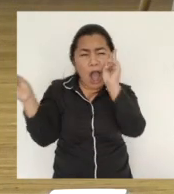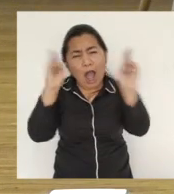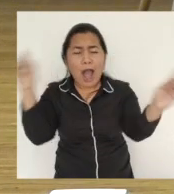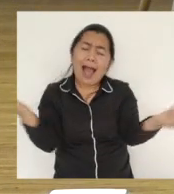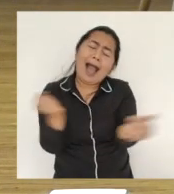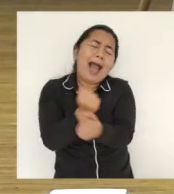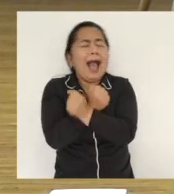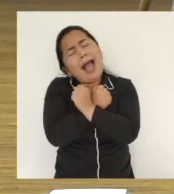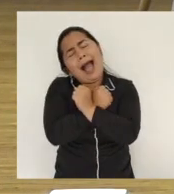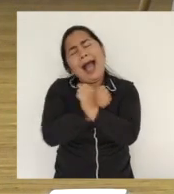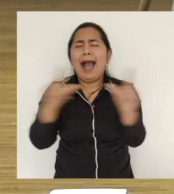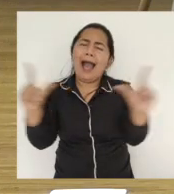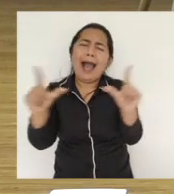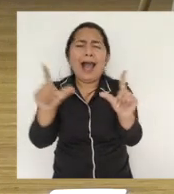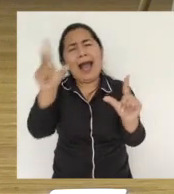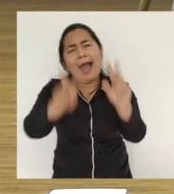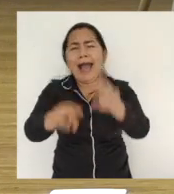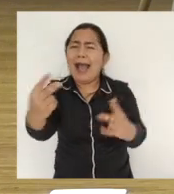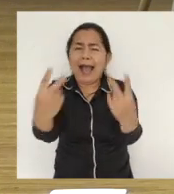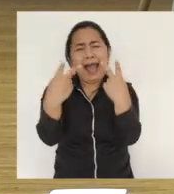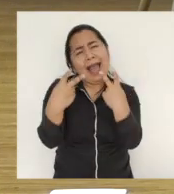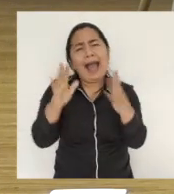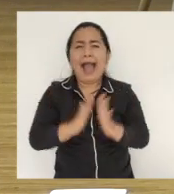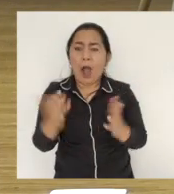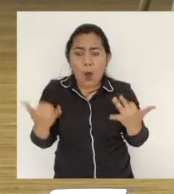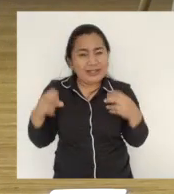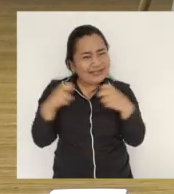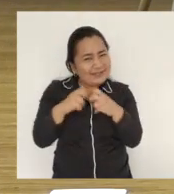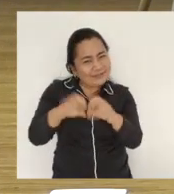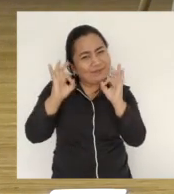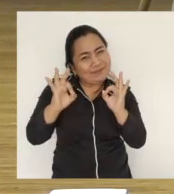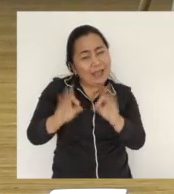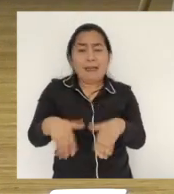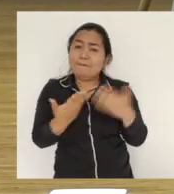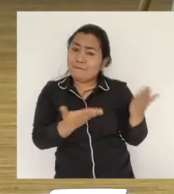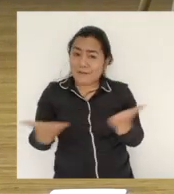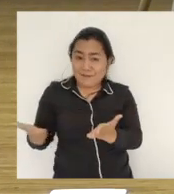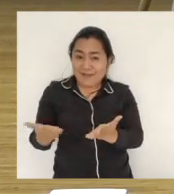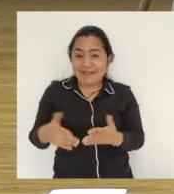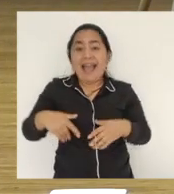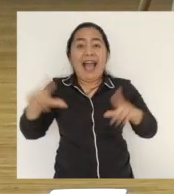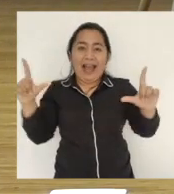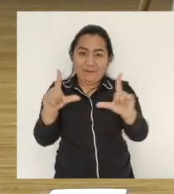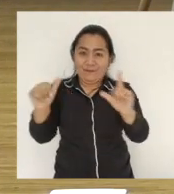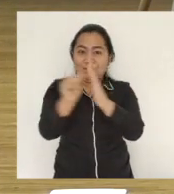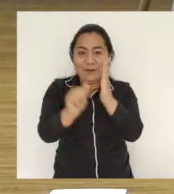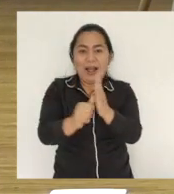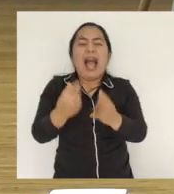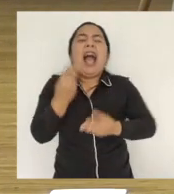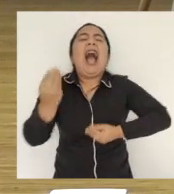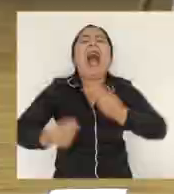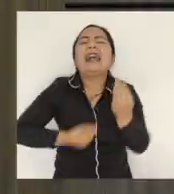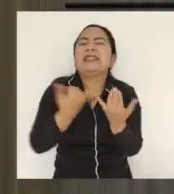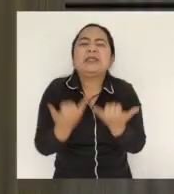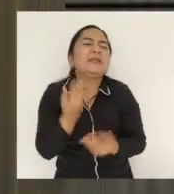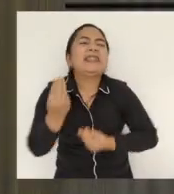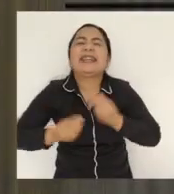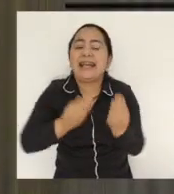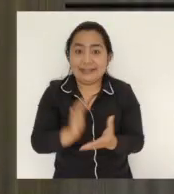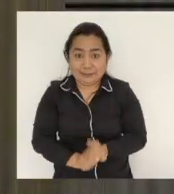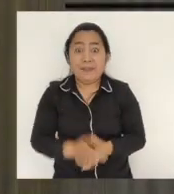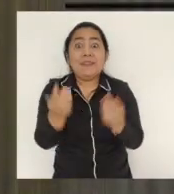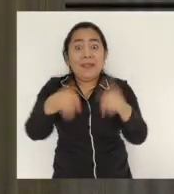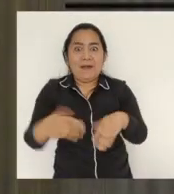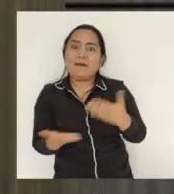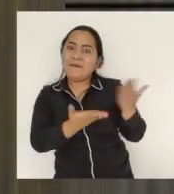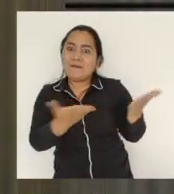Hola, mis queridos televidentes. Con la mejor energía le damos la bienvenida a nuestro magazine ¿Qué hay para hacer? Y le damos